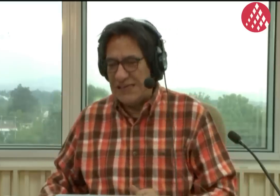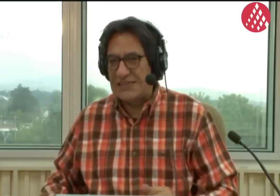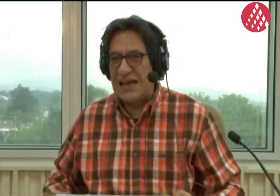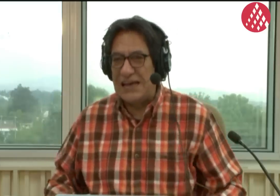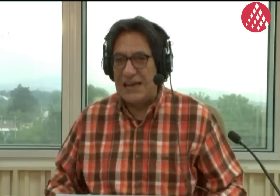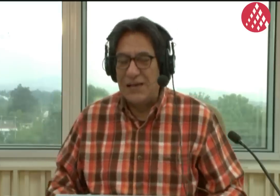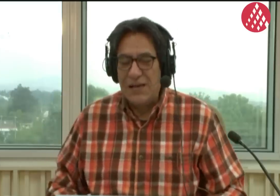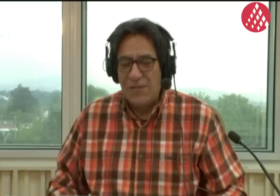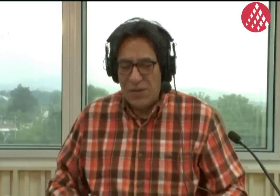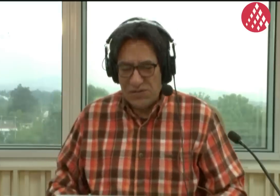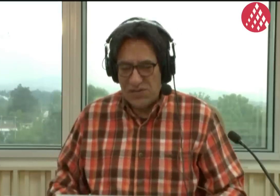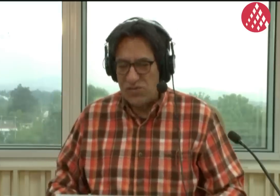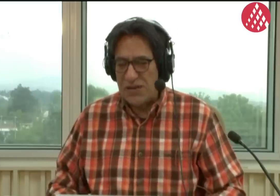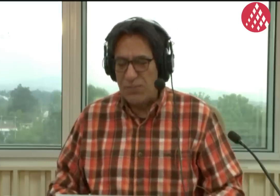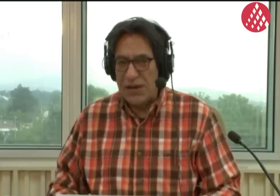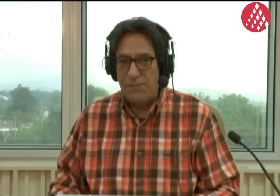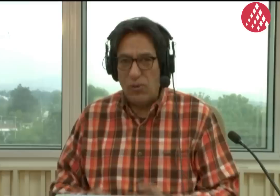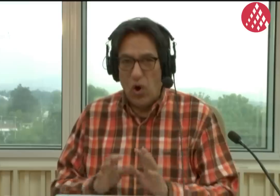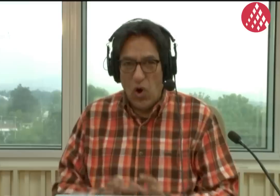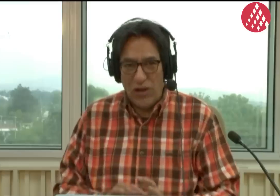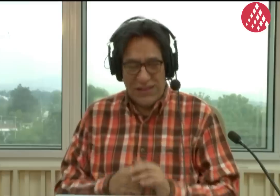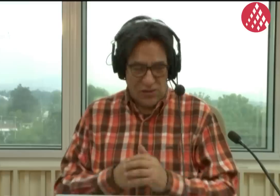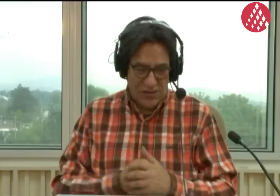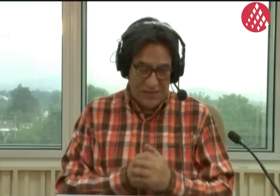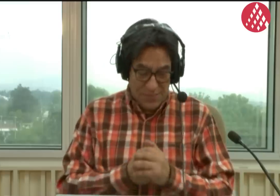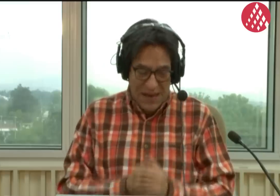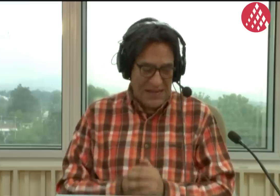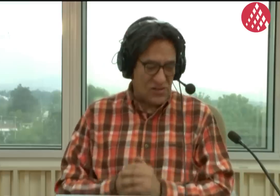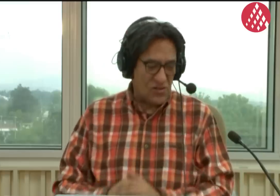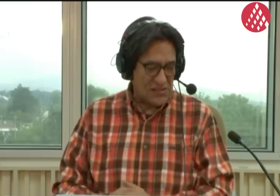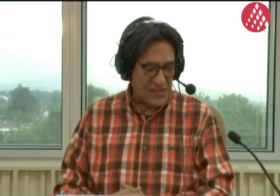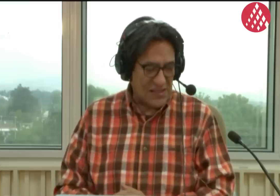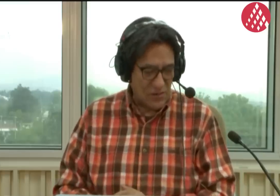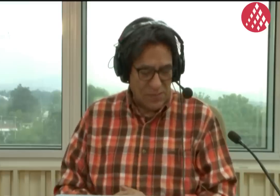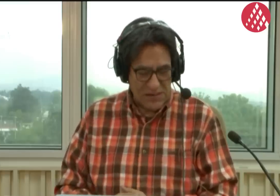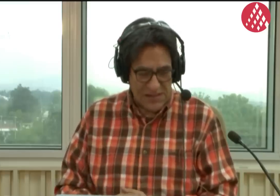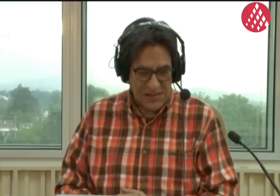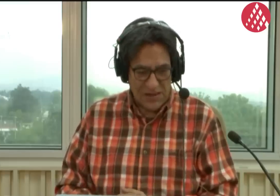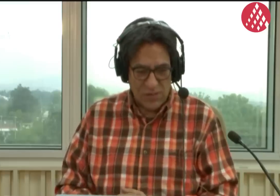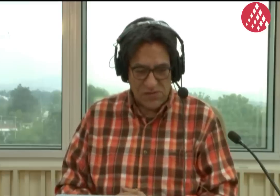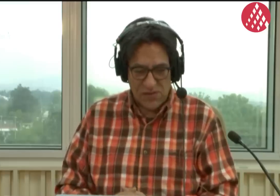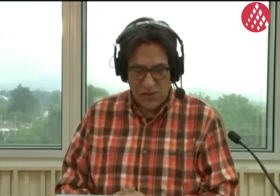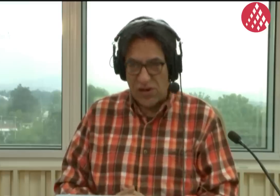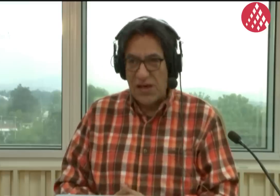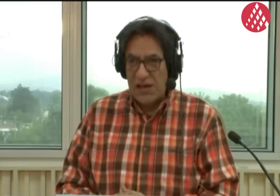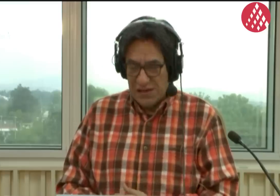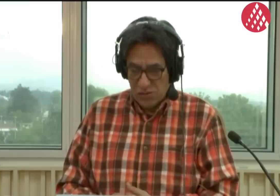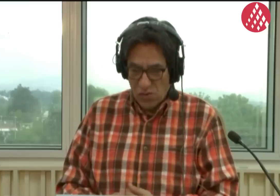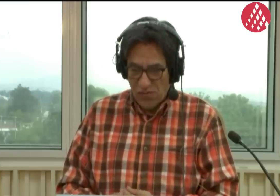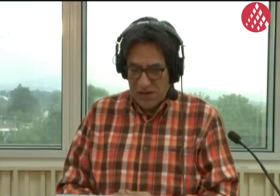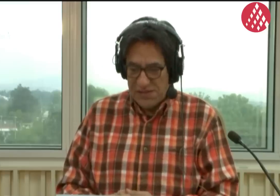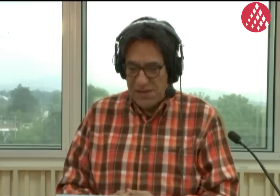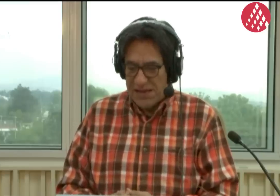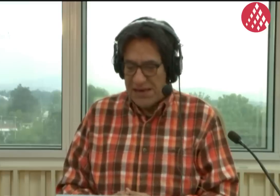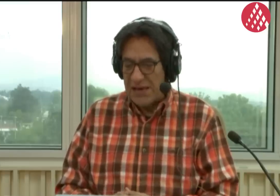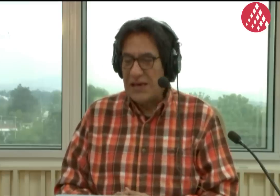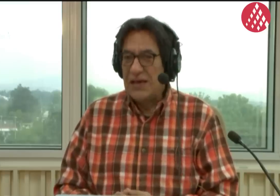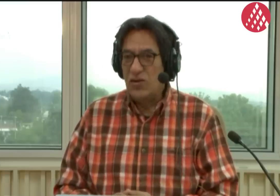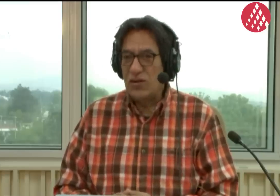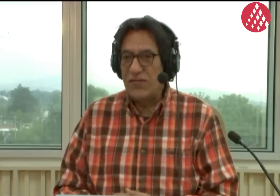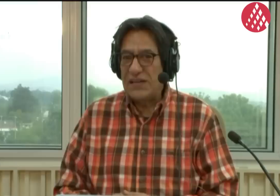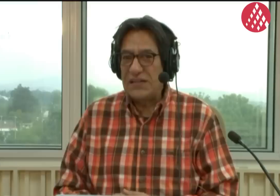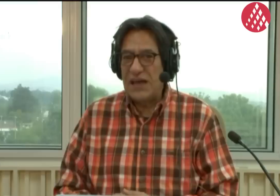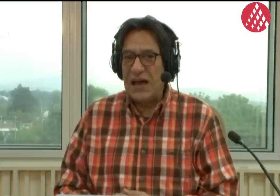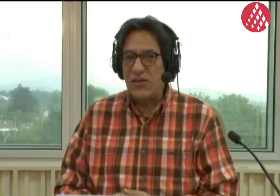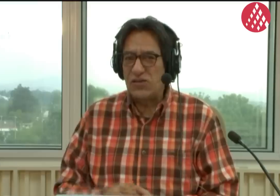ahí sale. Vamos a escuchar, por ejemplo, hoy, dentro de las varias cosas que dijo el presidente López Obrador en su conferencia mañanera,